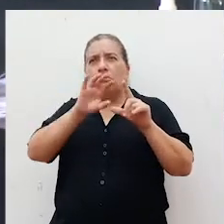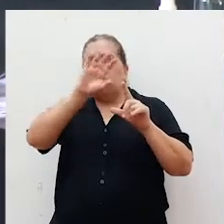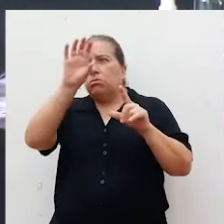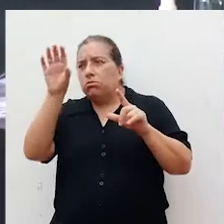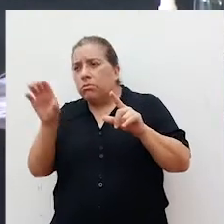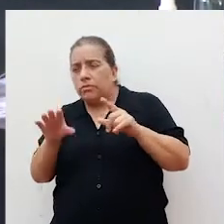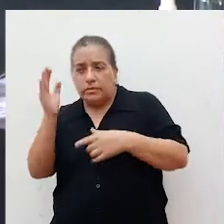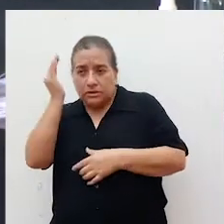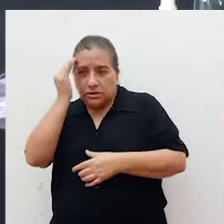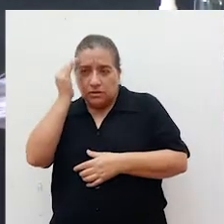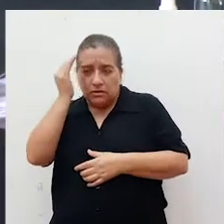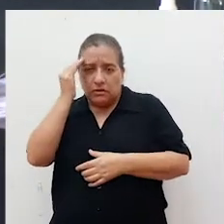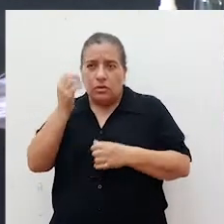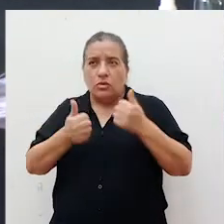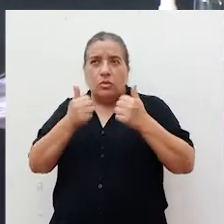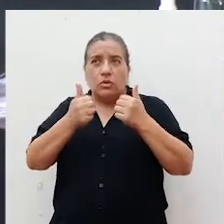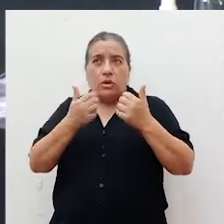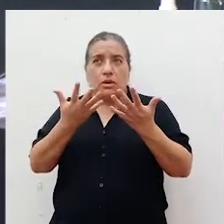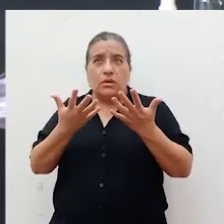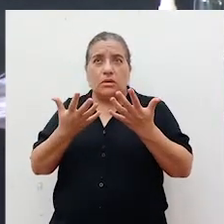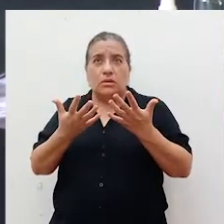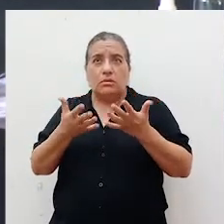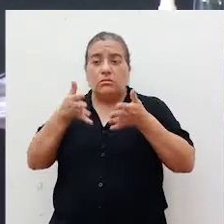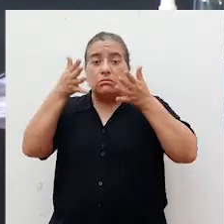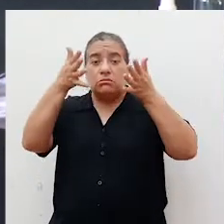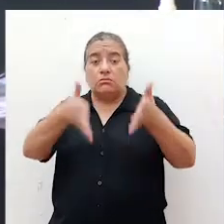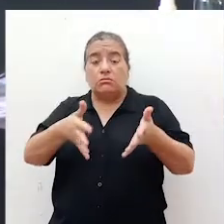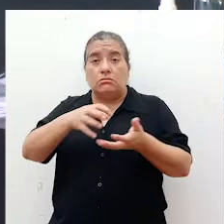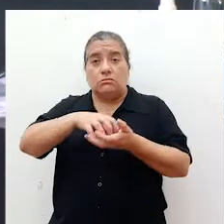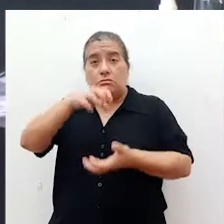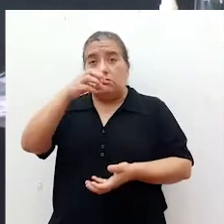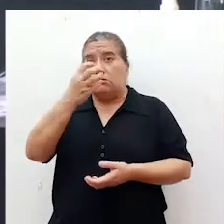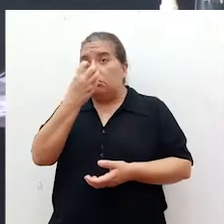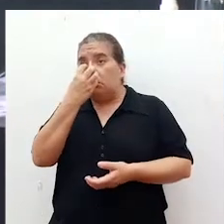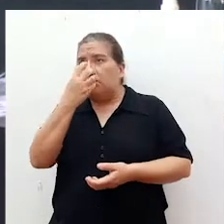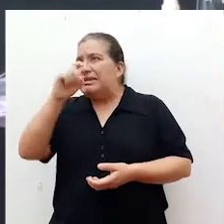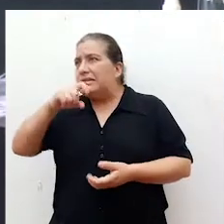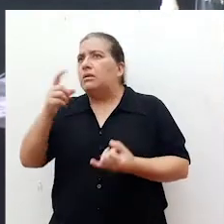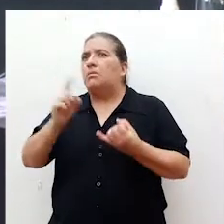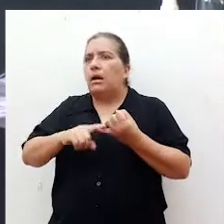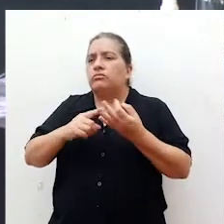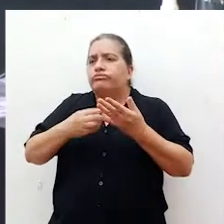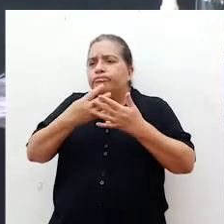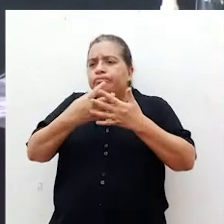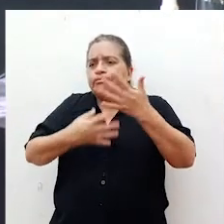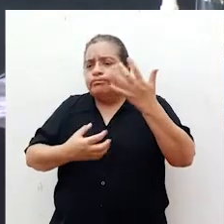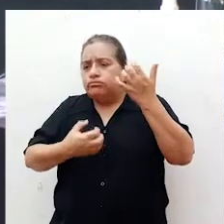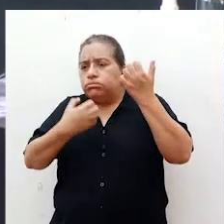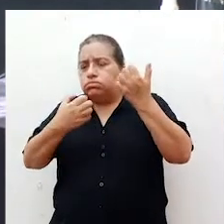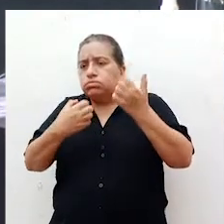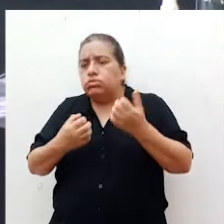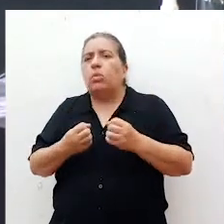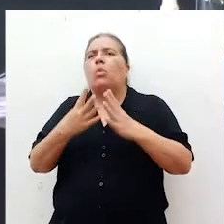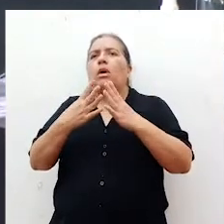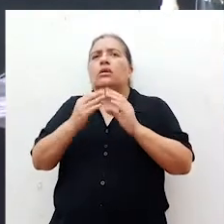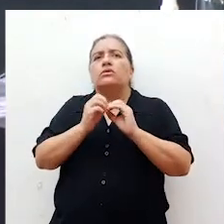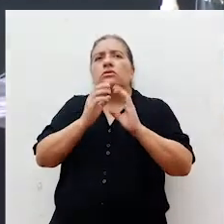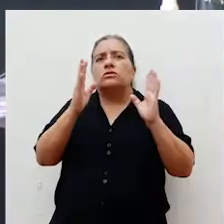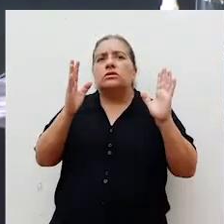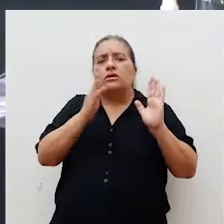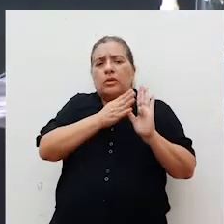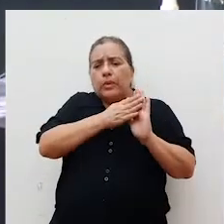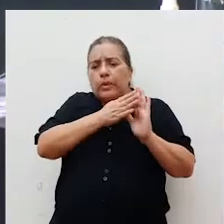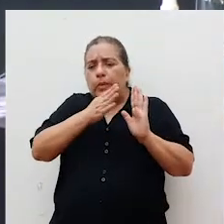oxígeno, un mapa regional del oxígeno que nos permitía saber cuál era el stock de oxígeno, cuál era la demanda de